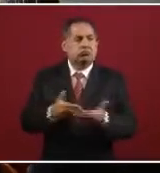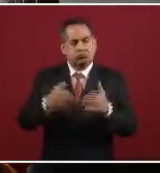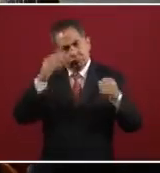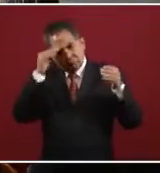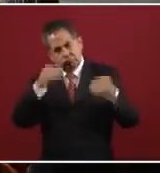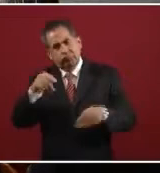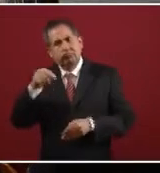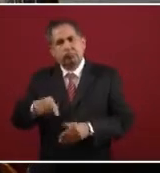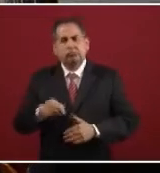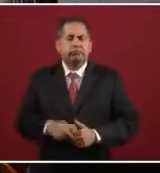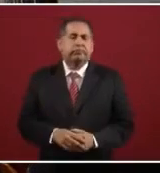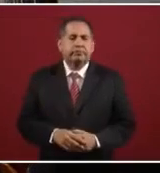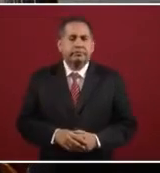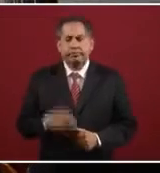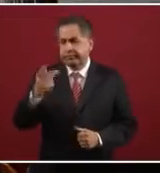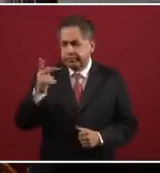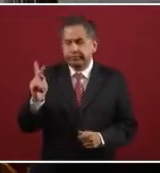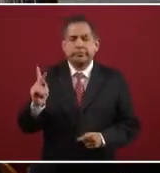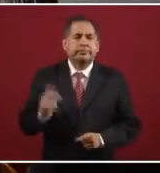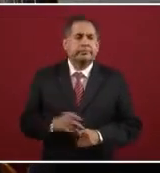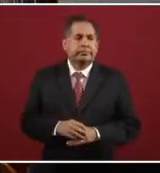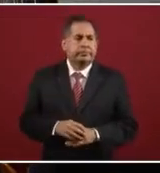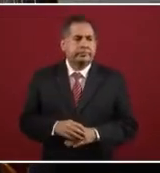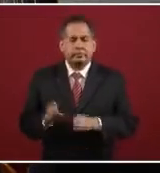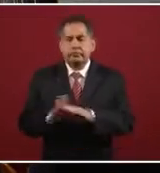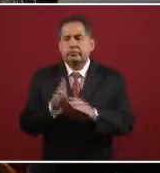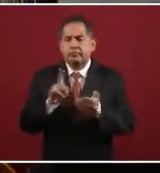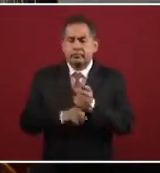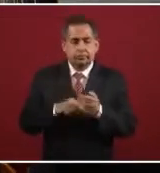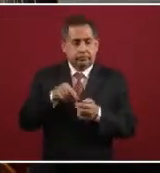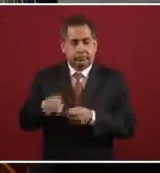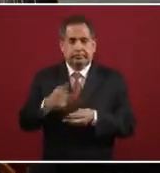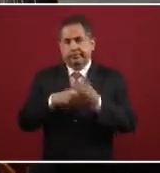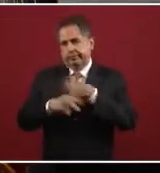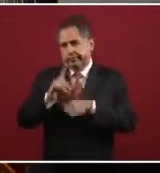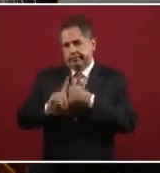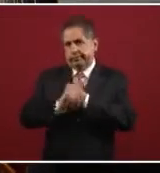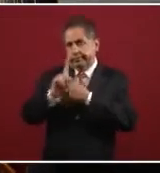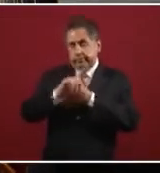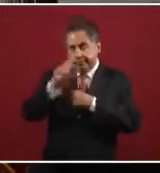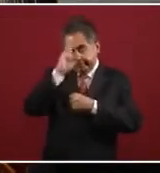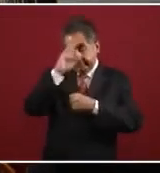asunto. Pero lo dejaron crecer mucho,